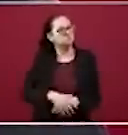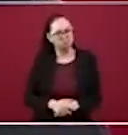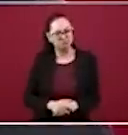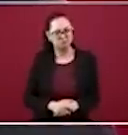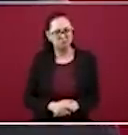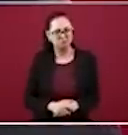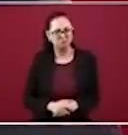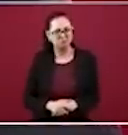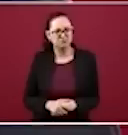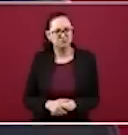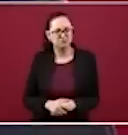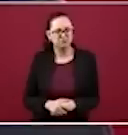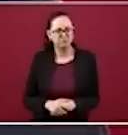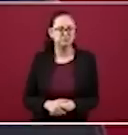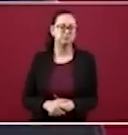Y